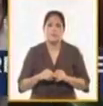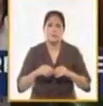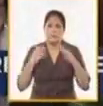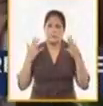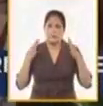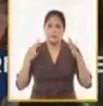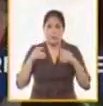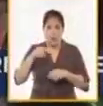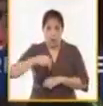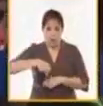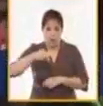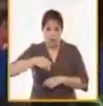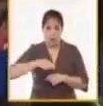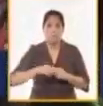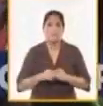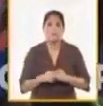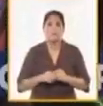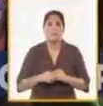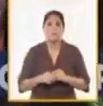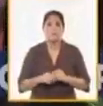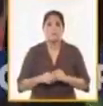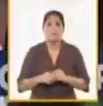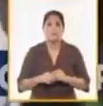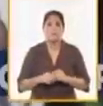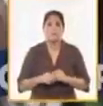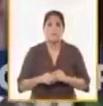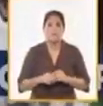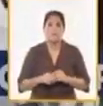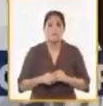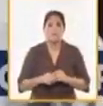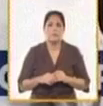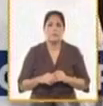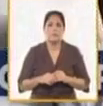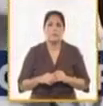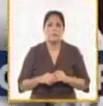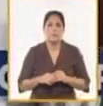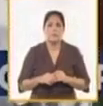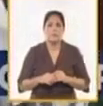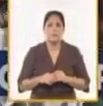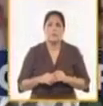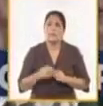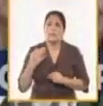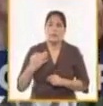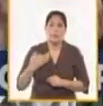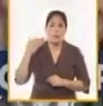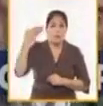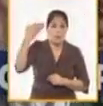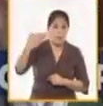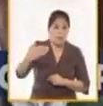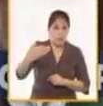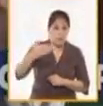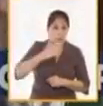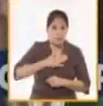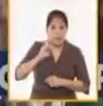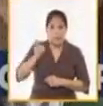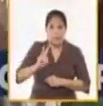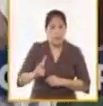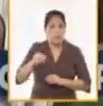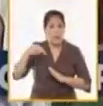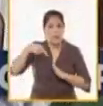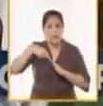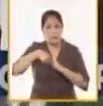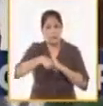Y ahora tenemos por delante el futuro para la